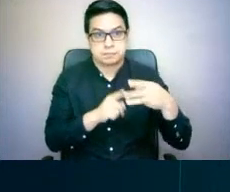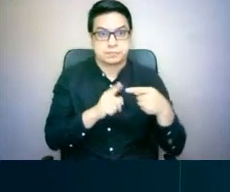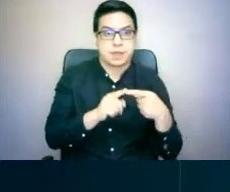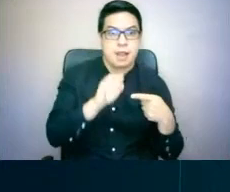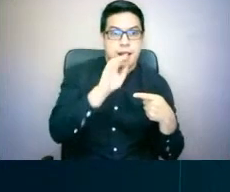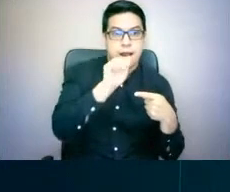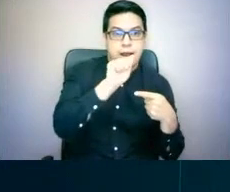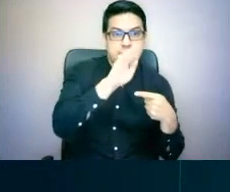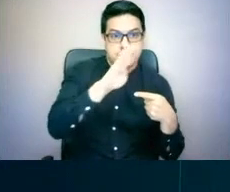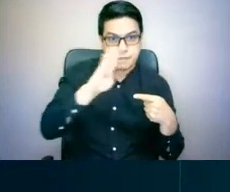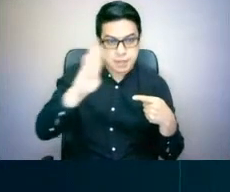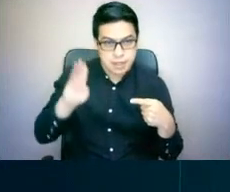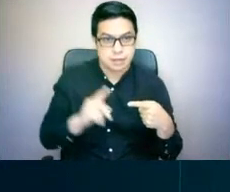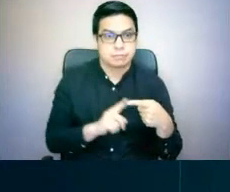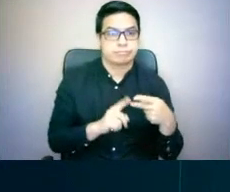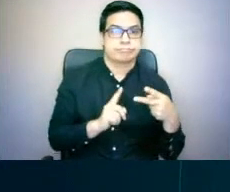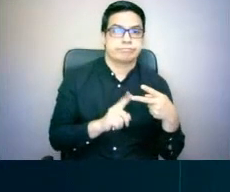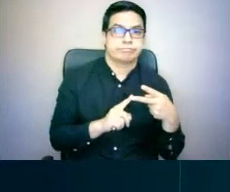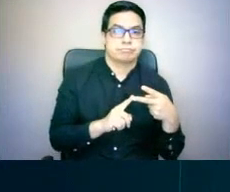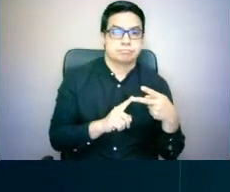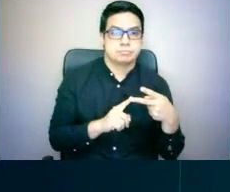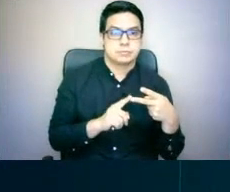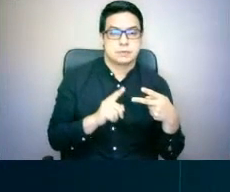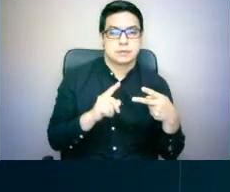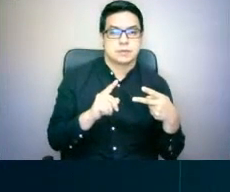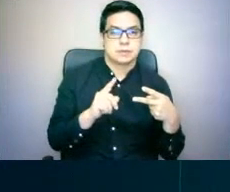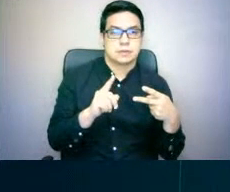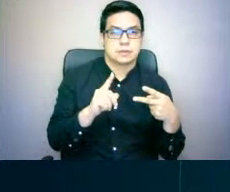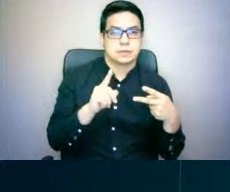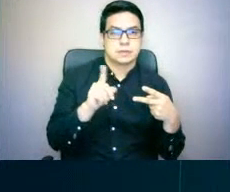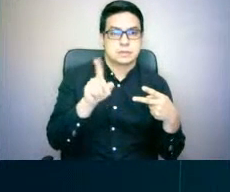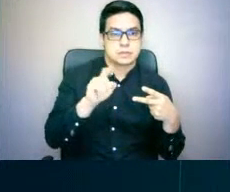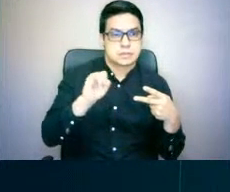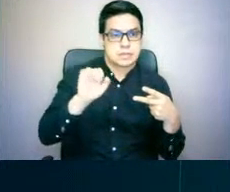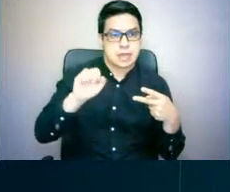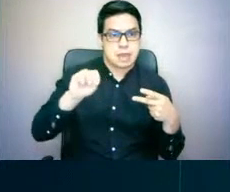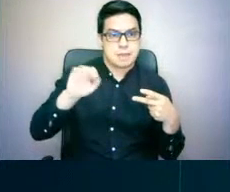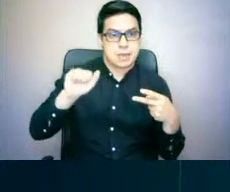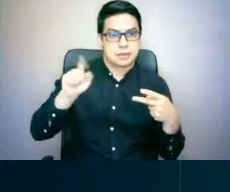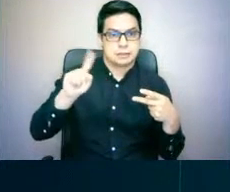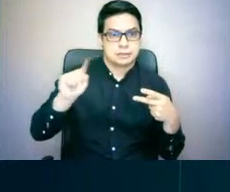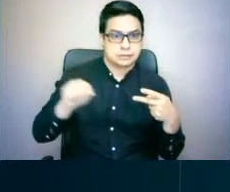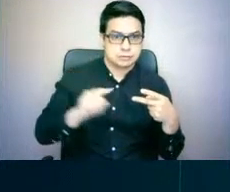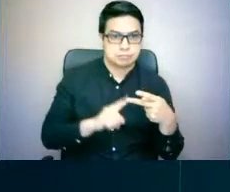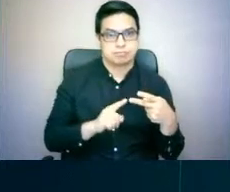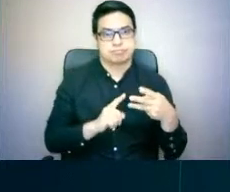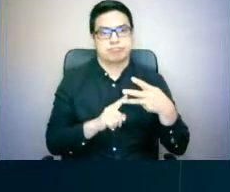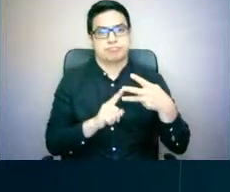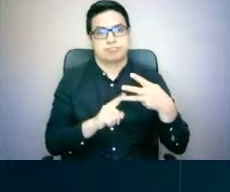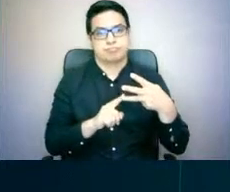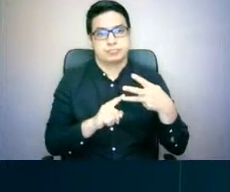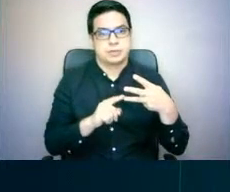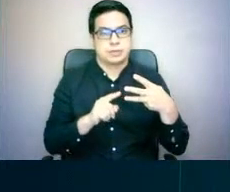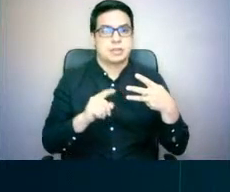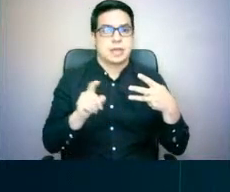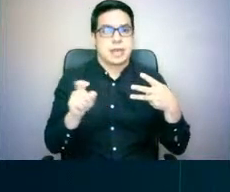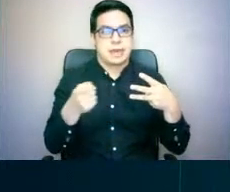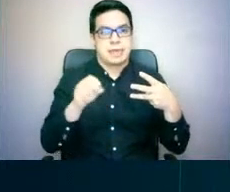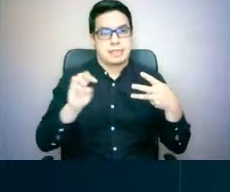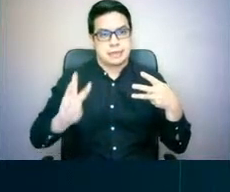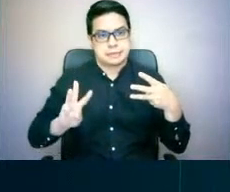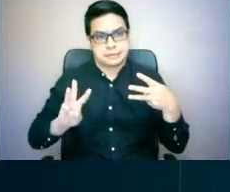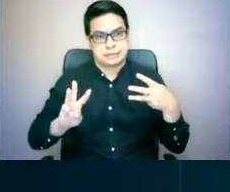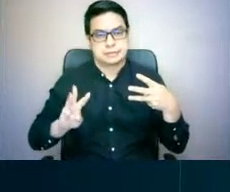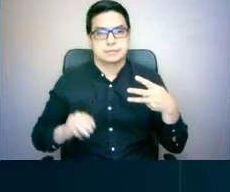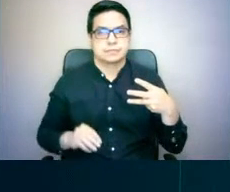Plus, tendríamos a Siemens con Clean Air y a General Electric con G3. Acá tenemos que las